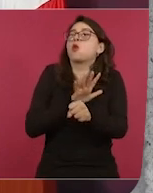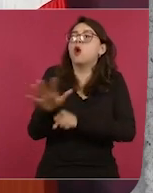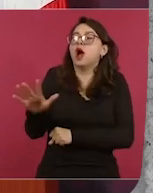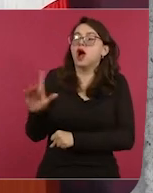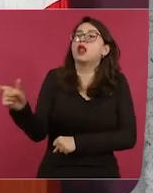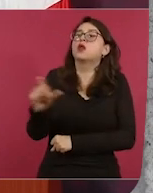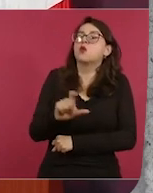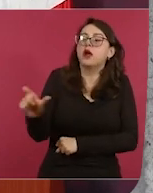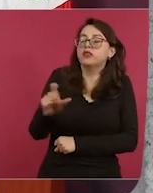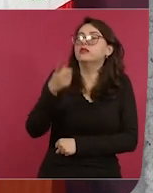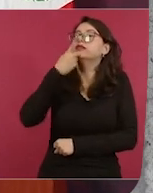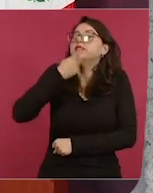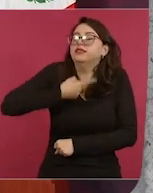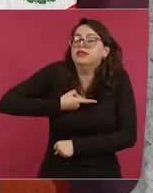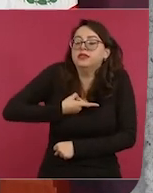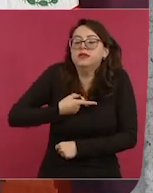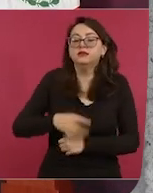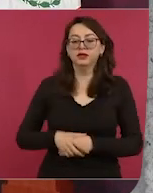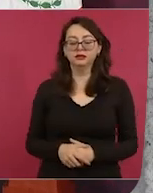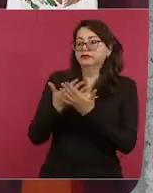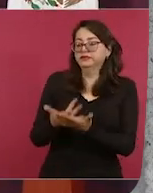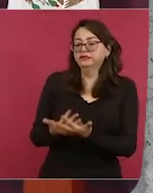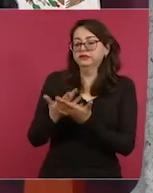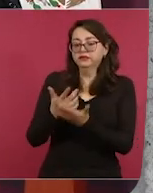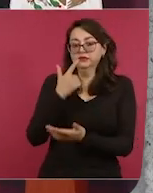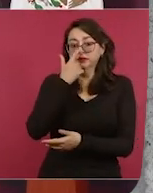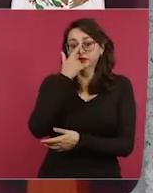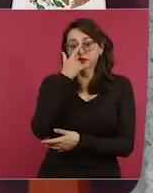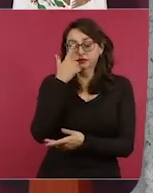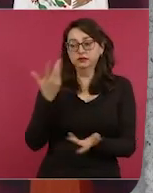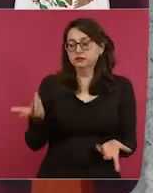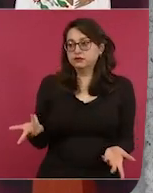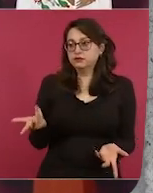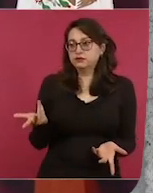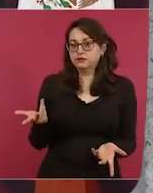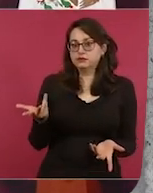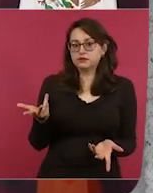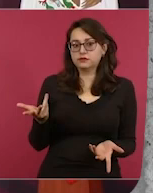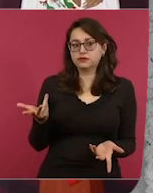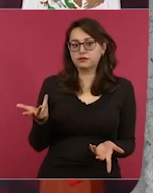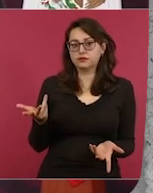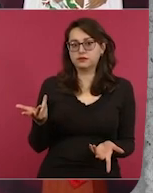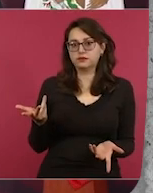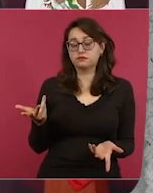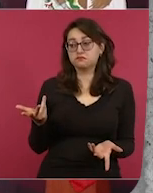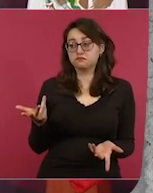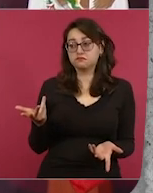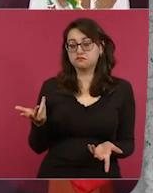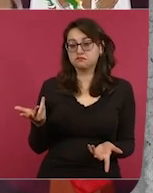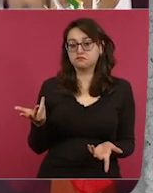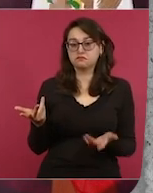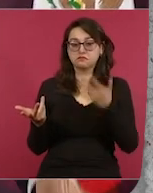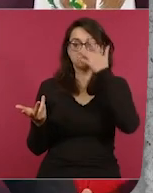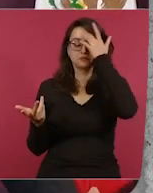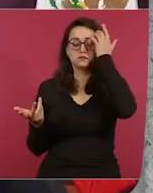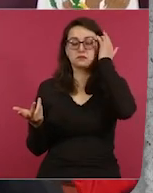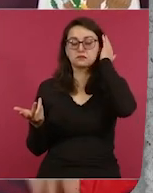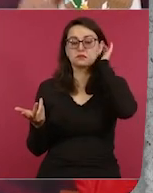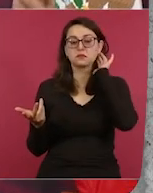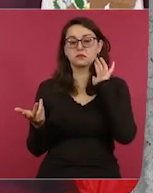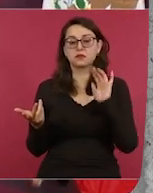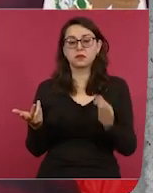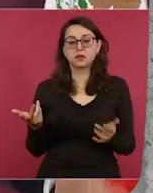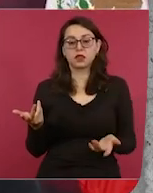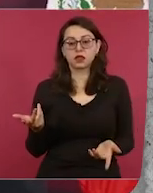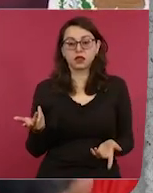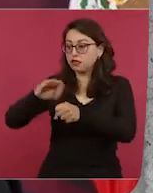En beneficio de la mayoría de los mexicanos y ya es mucho pedir pero qué decisión han tomado en